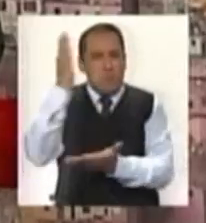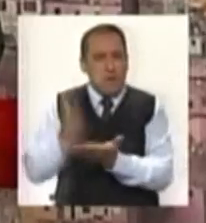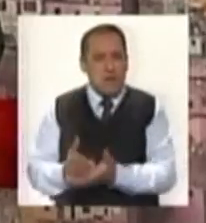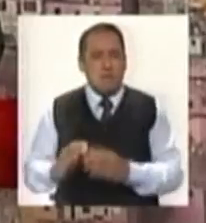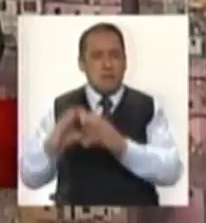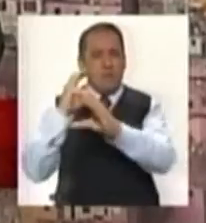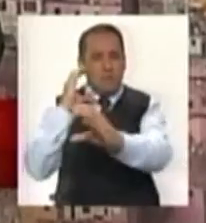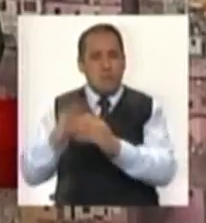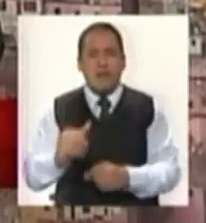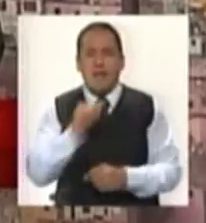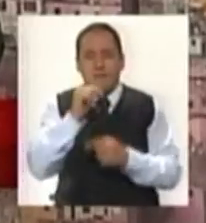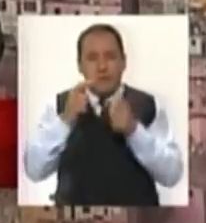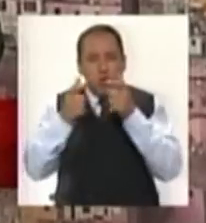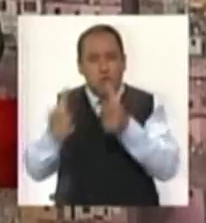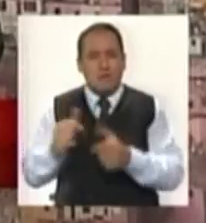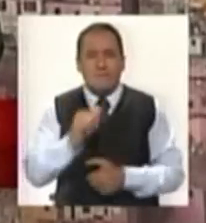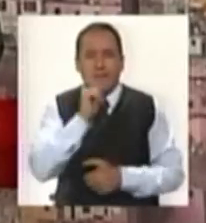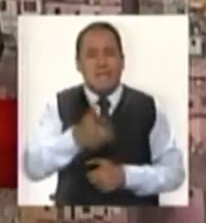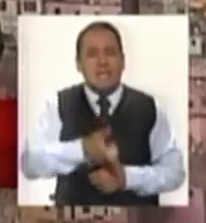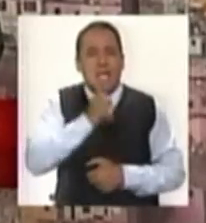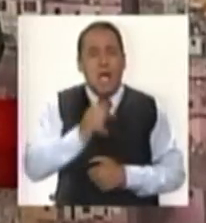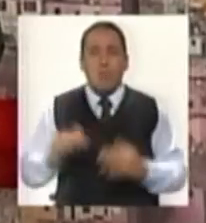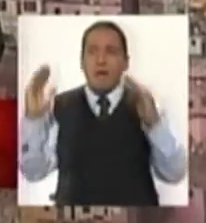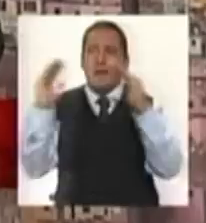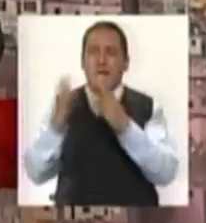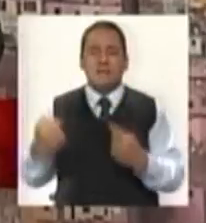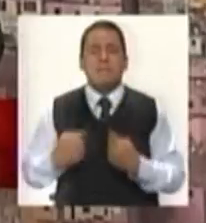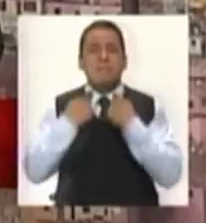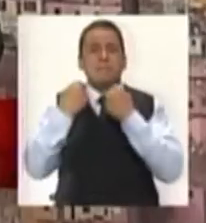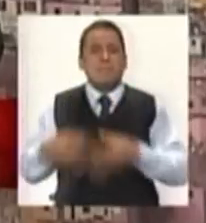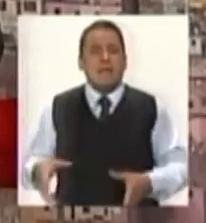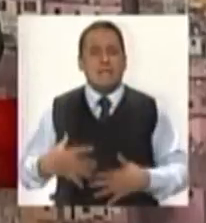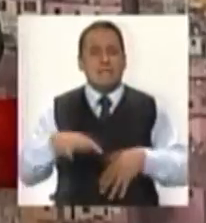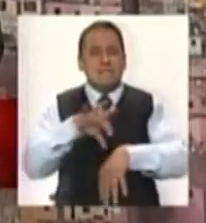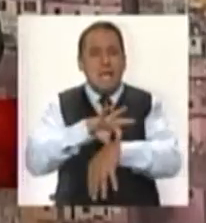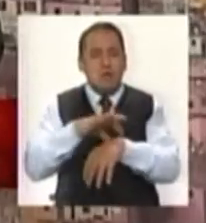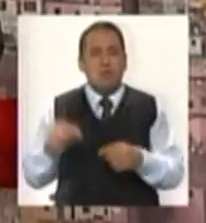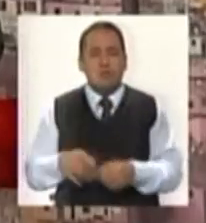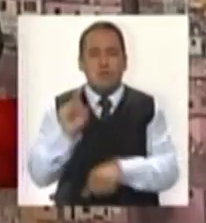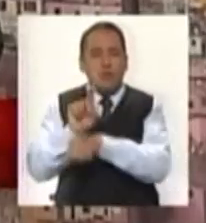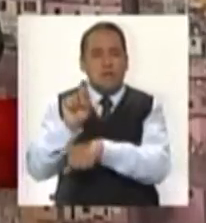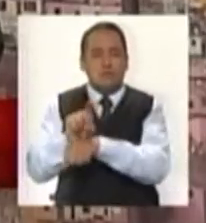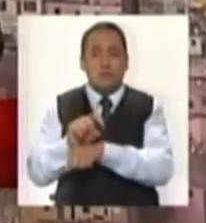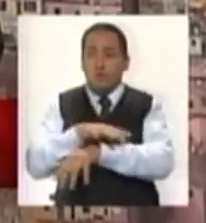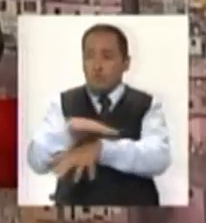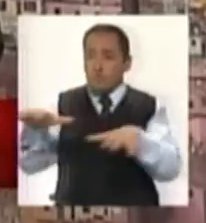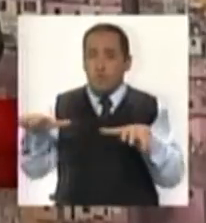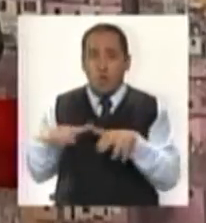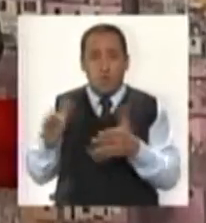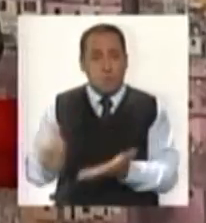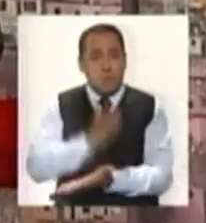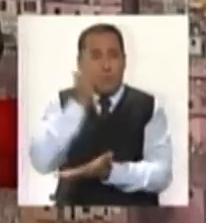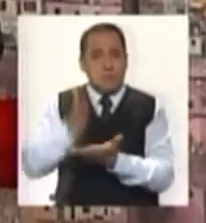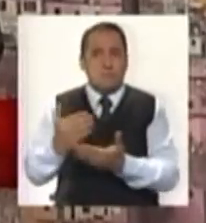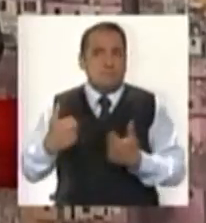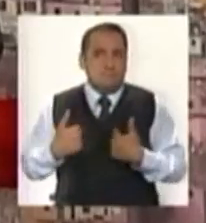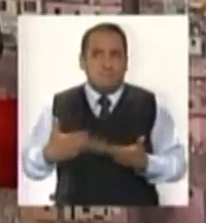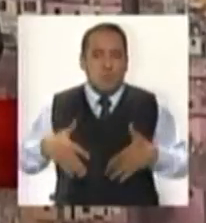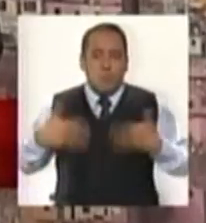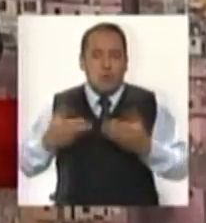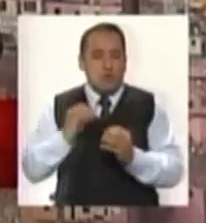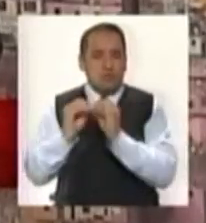la inseguridad, la falta de agua y vivienda, las carencias en salud y educación. Estos grandes problemas no los puede resolver